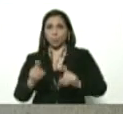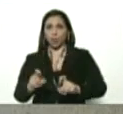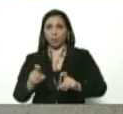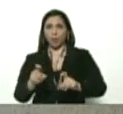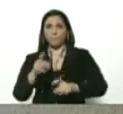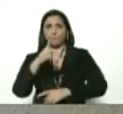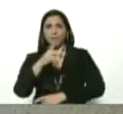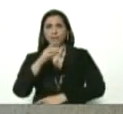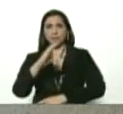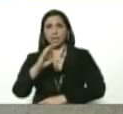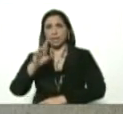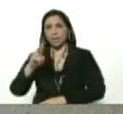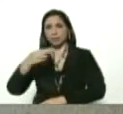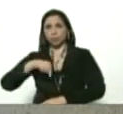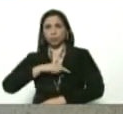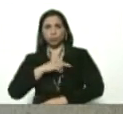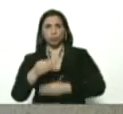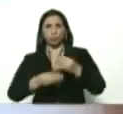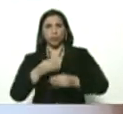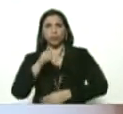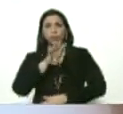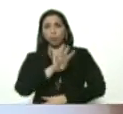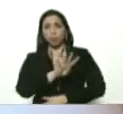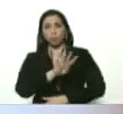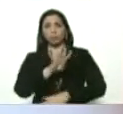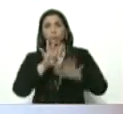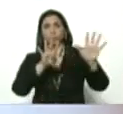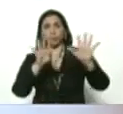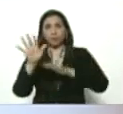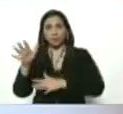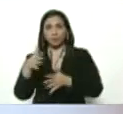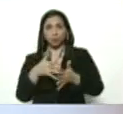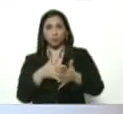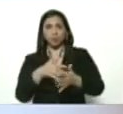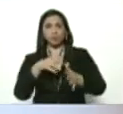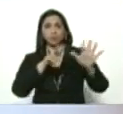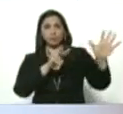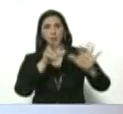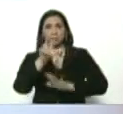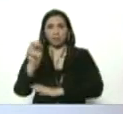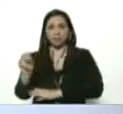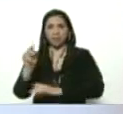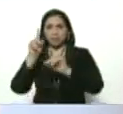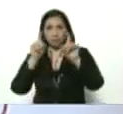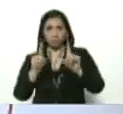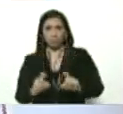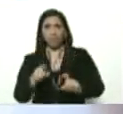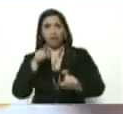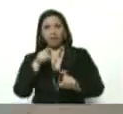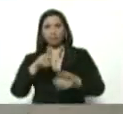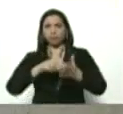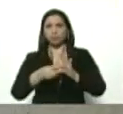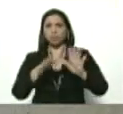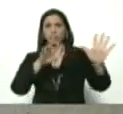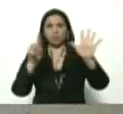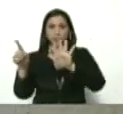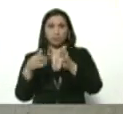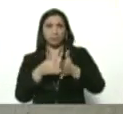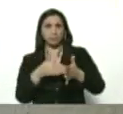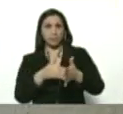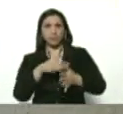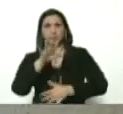con pcr hemos hecho 495 1730 pruebas eso representa 16 mil